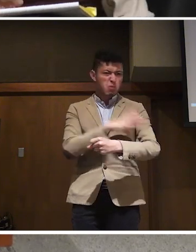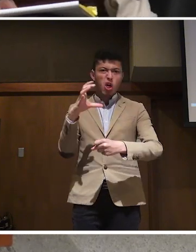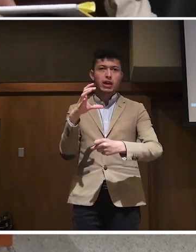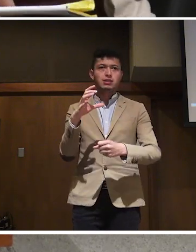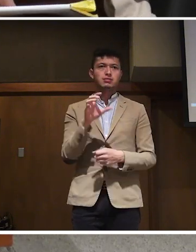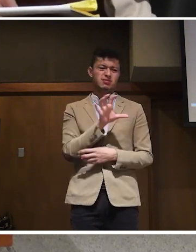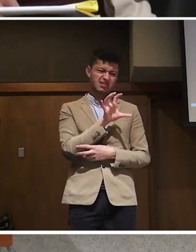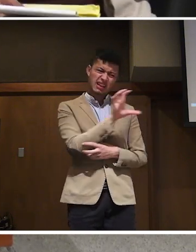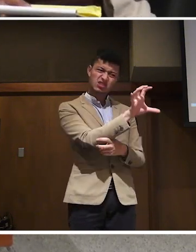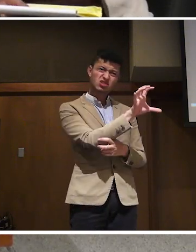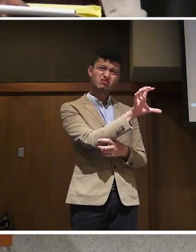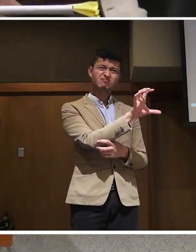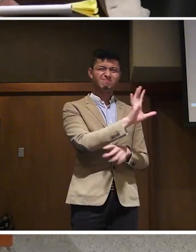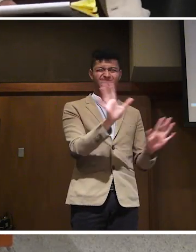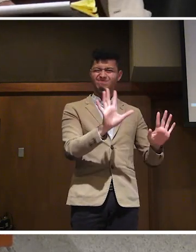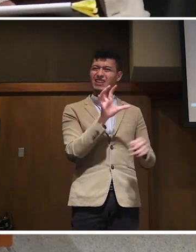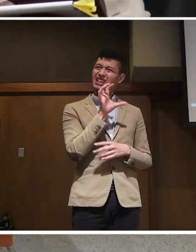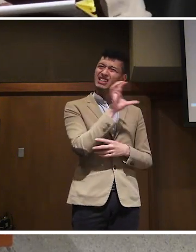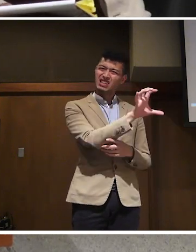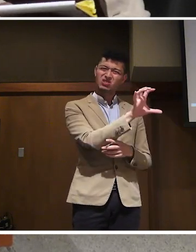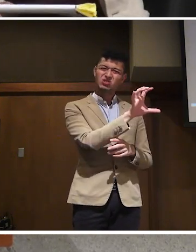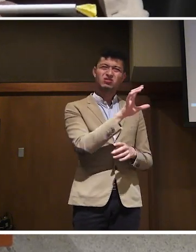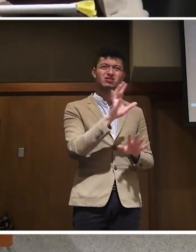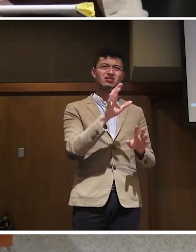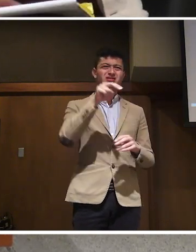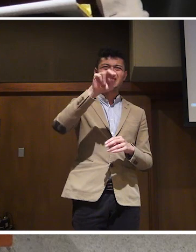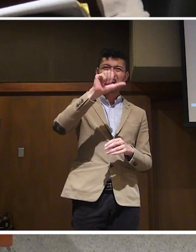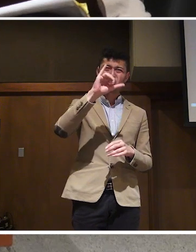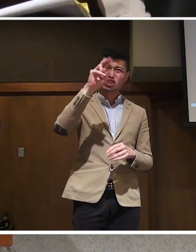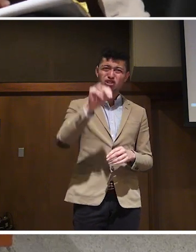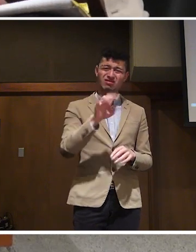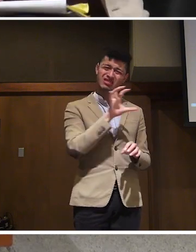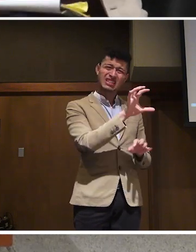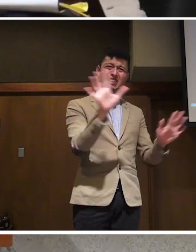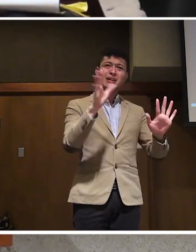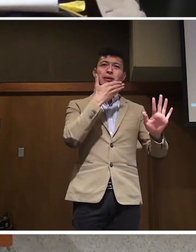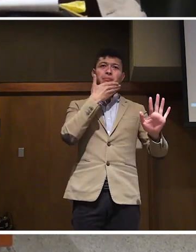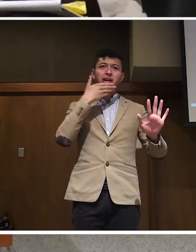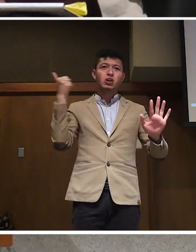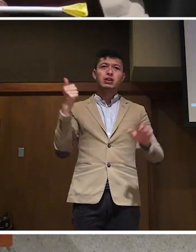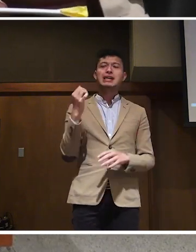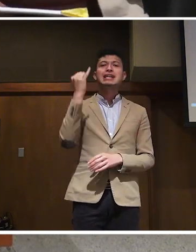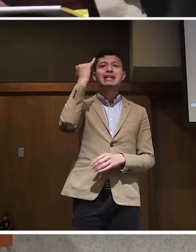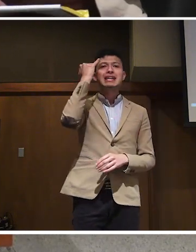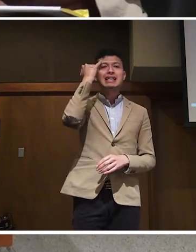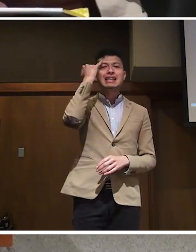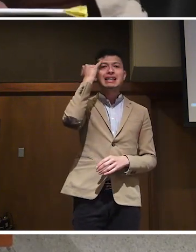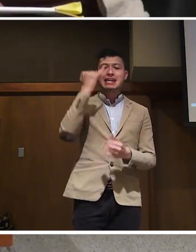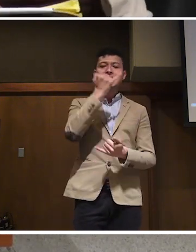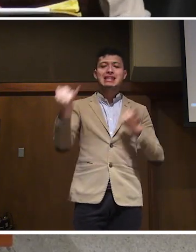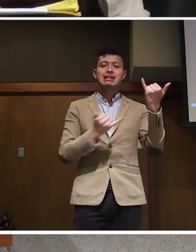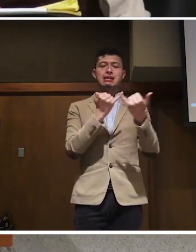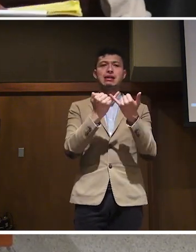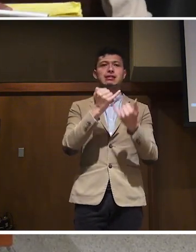de nación es el concepto de identidad nacional. Yo creo que cuando se habla de nación, realmente uno lo que está